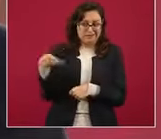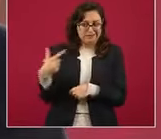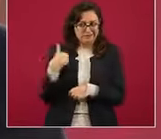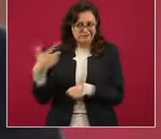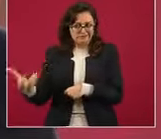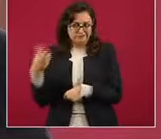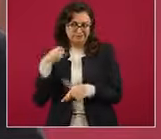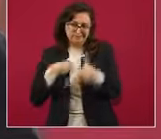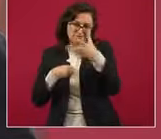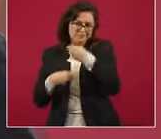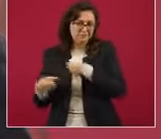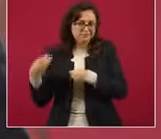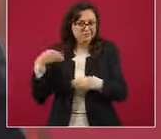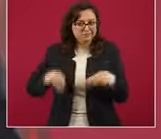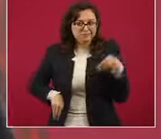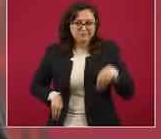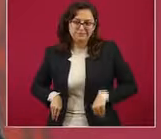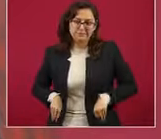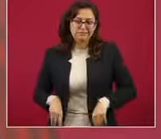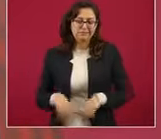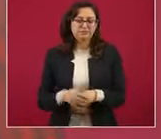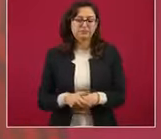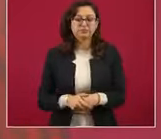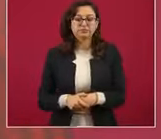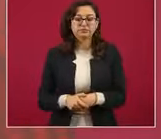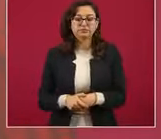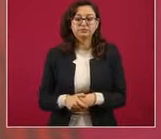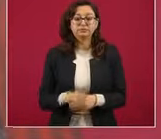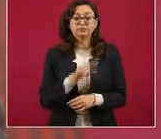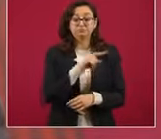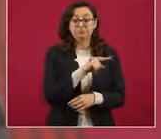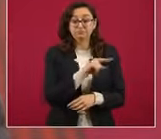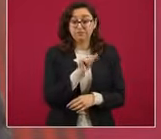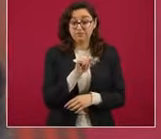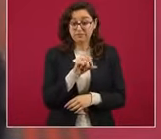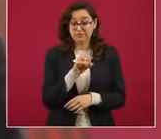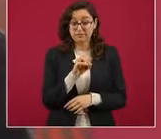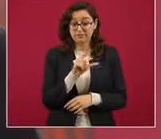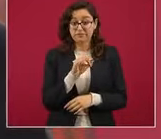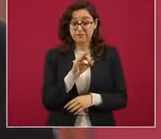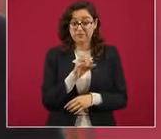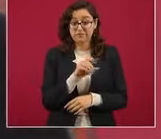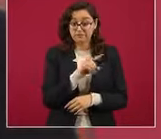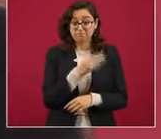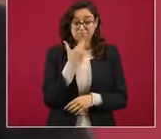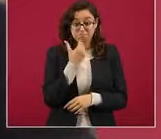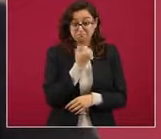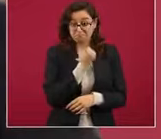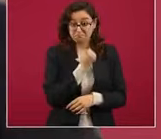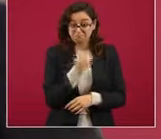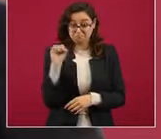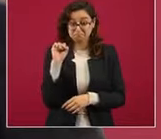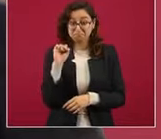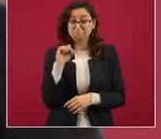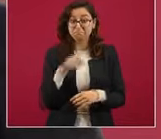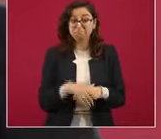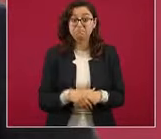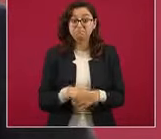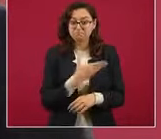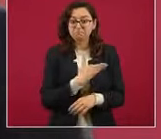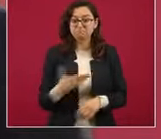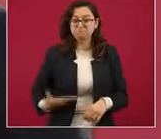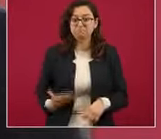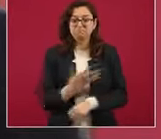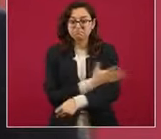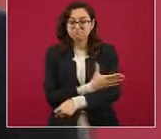Y le dice don Adolfo, que era muy bueno y además sos un presidente